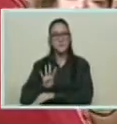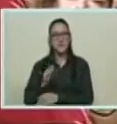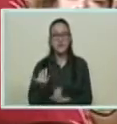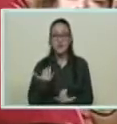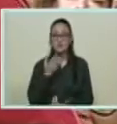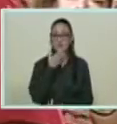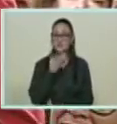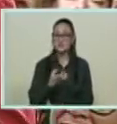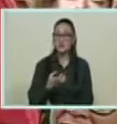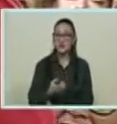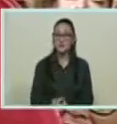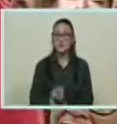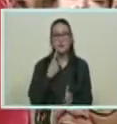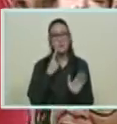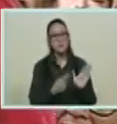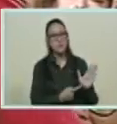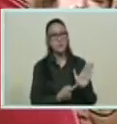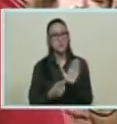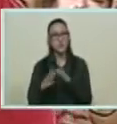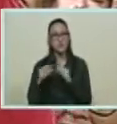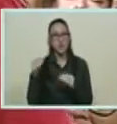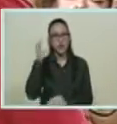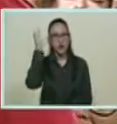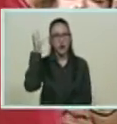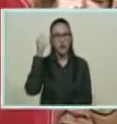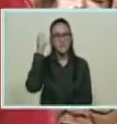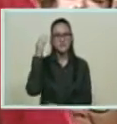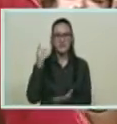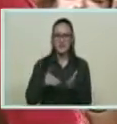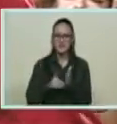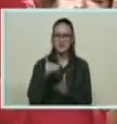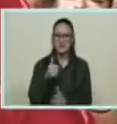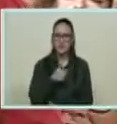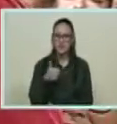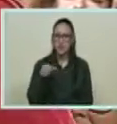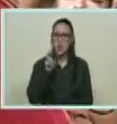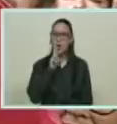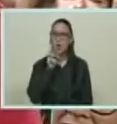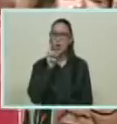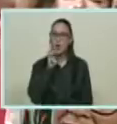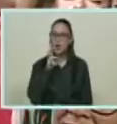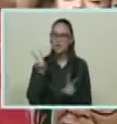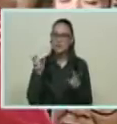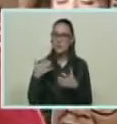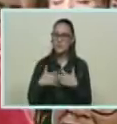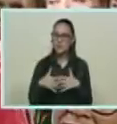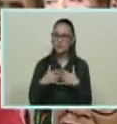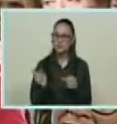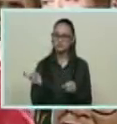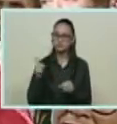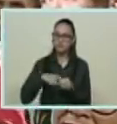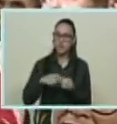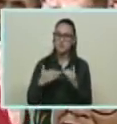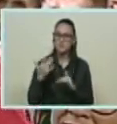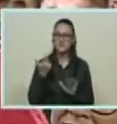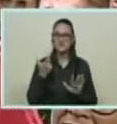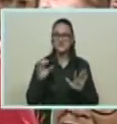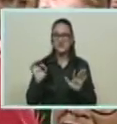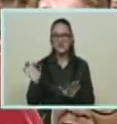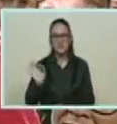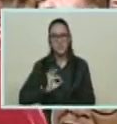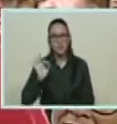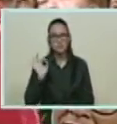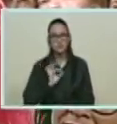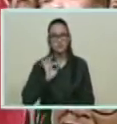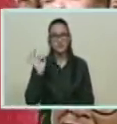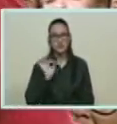mes de diciembre. Es mostrando todas las capacidades que va desarrollando la generación de oro en lo productivo. Es incorporar a más del 60%